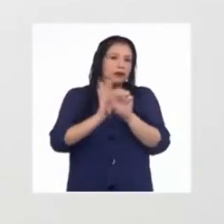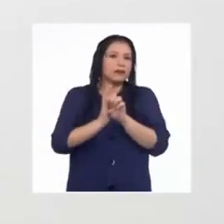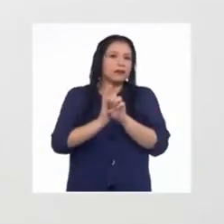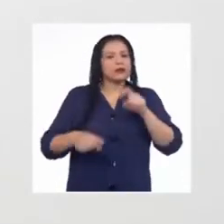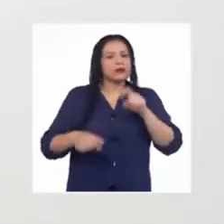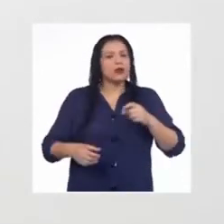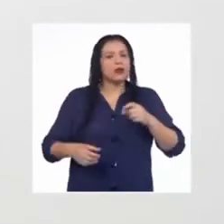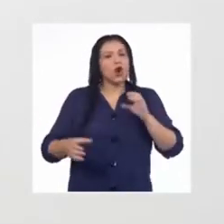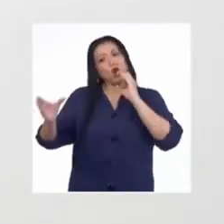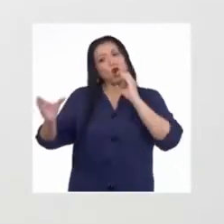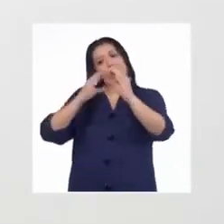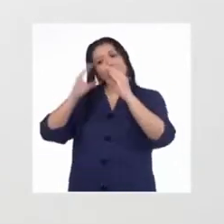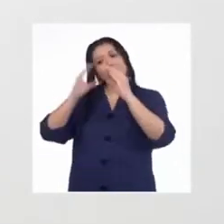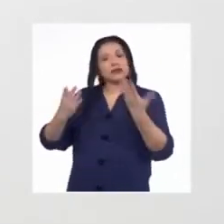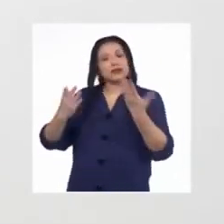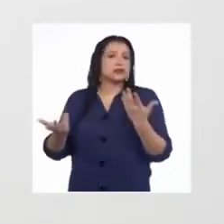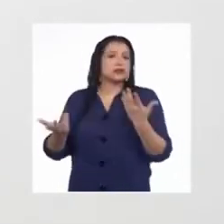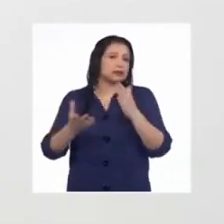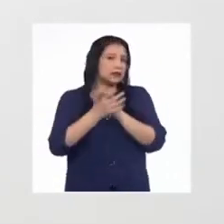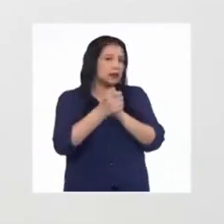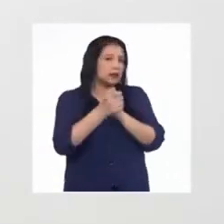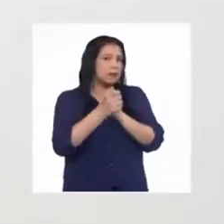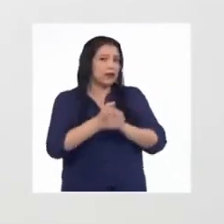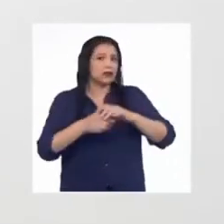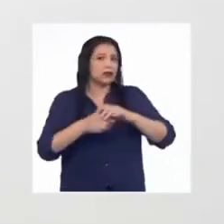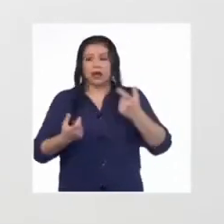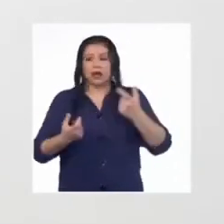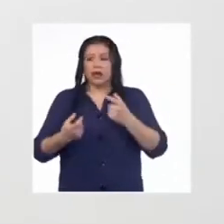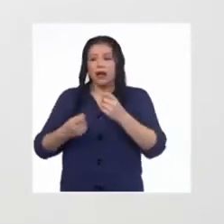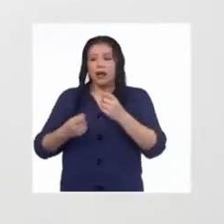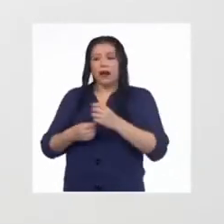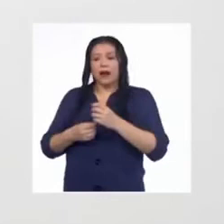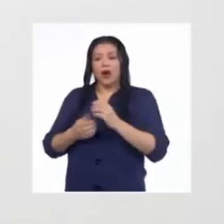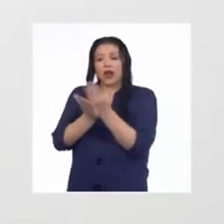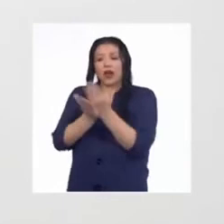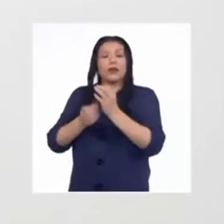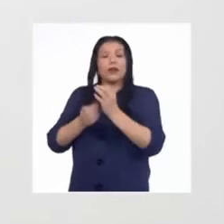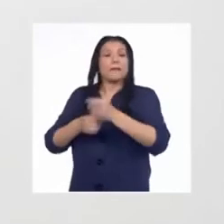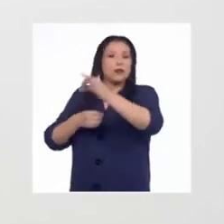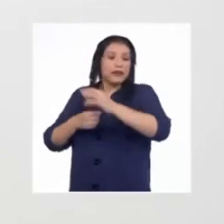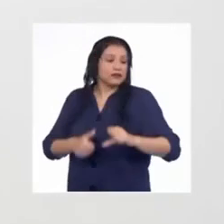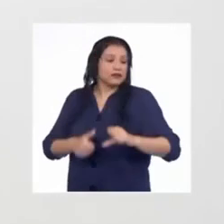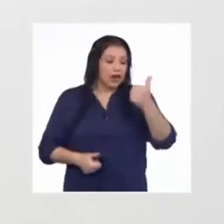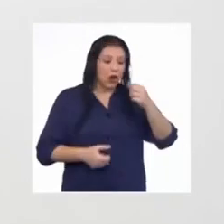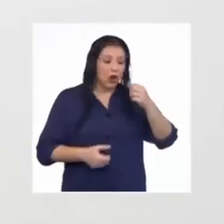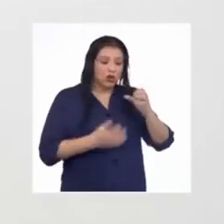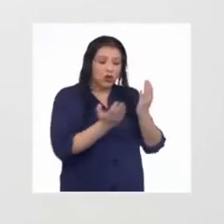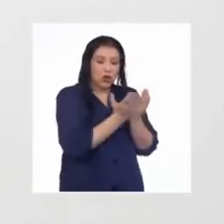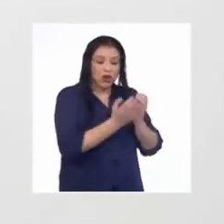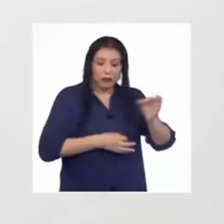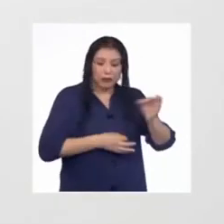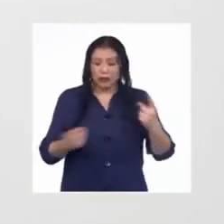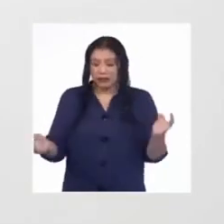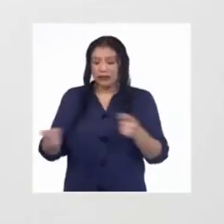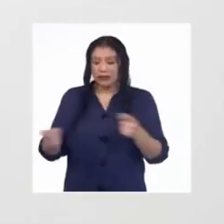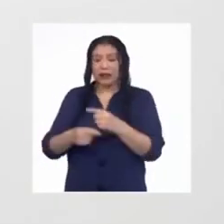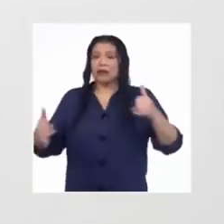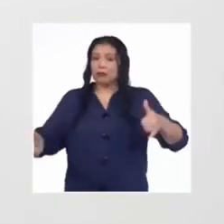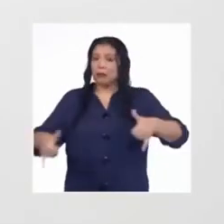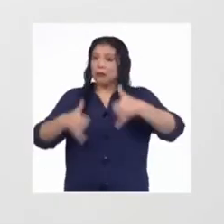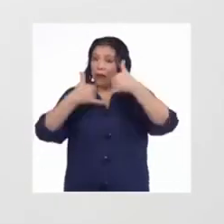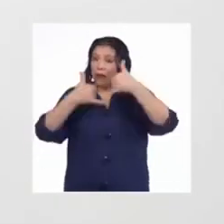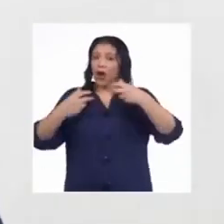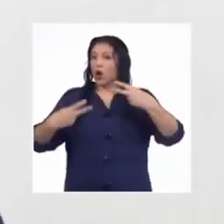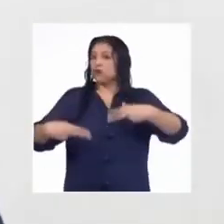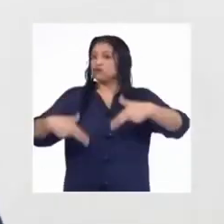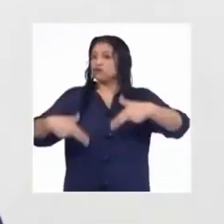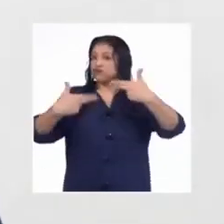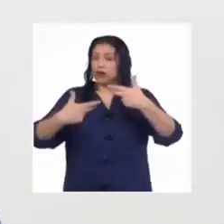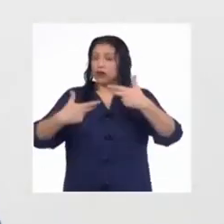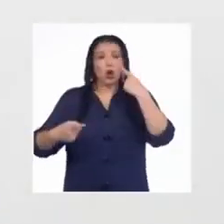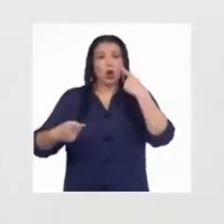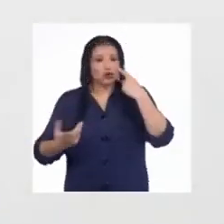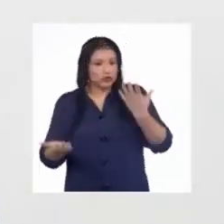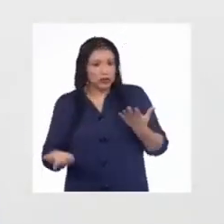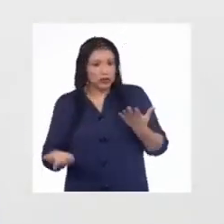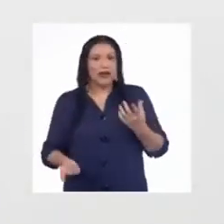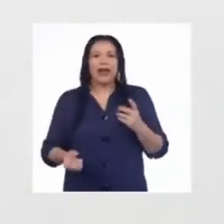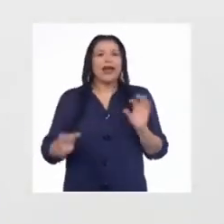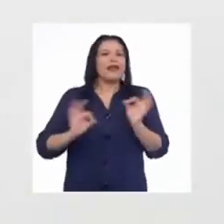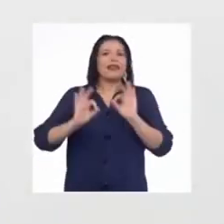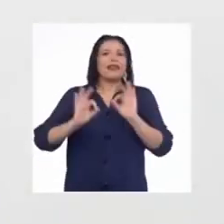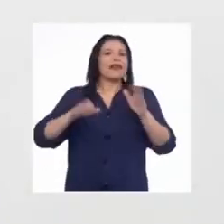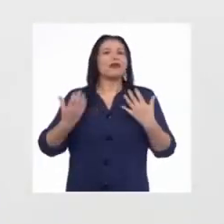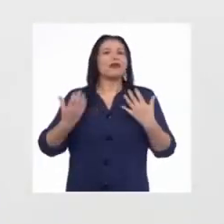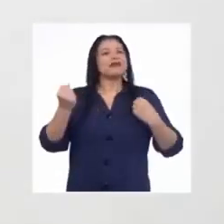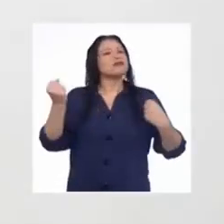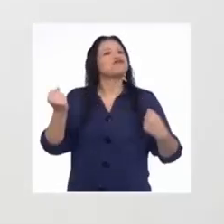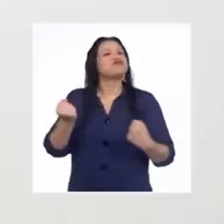comunicaciones entre estudiantes de colegios de una provincia con estudiantes de otra provincia, conocernos mejor. Nadie puede ser solidario